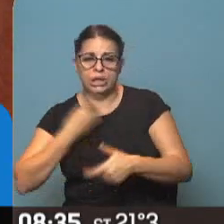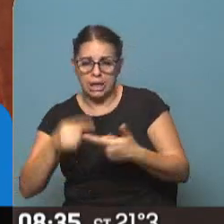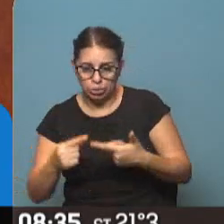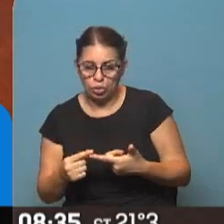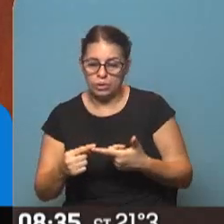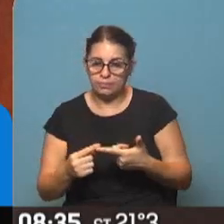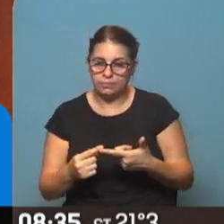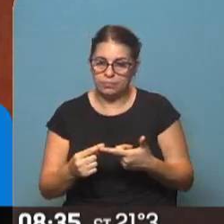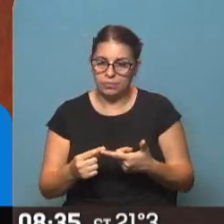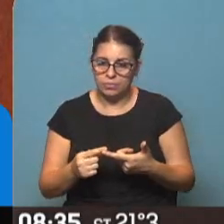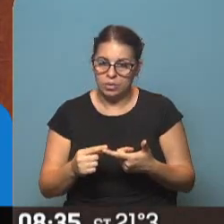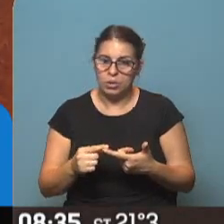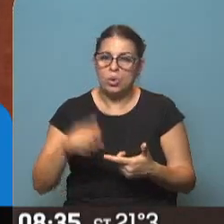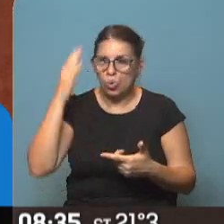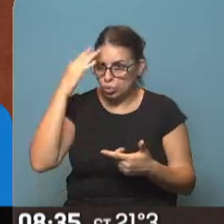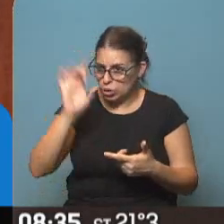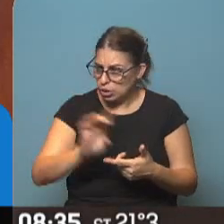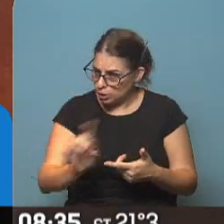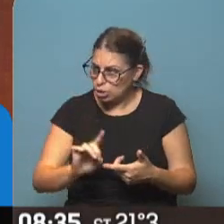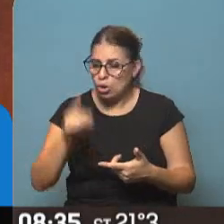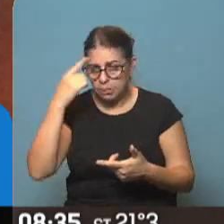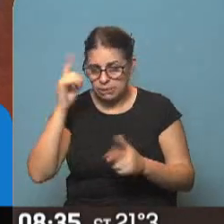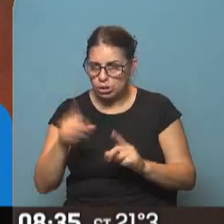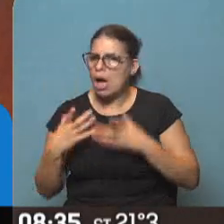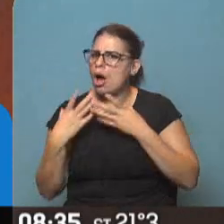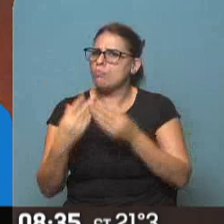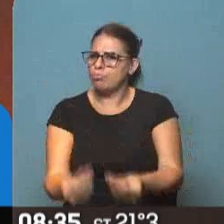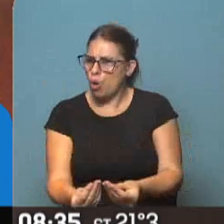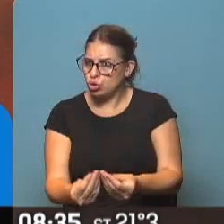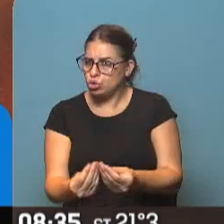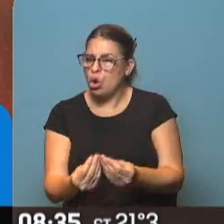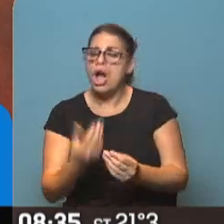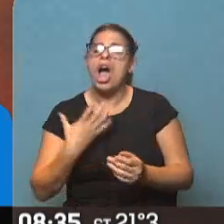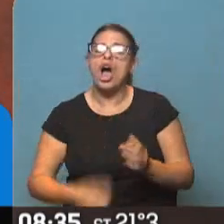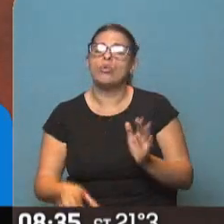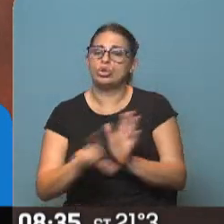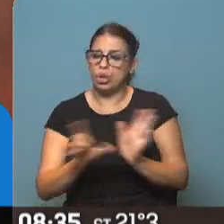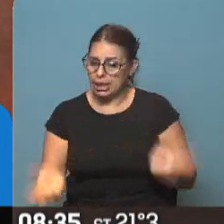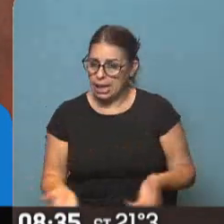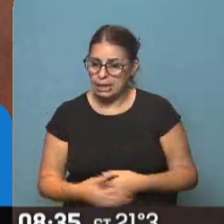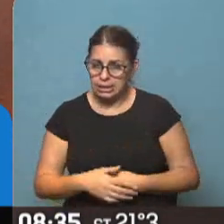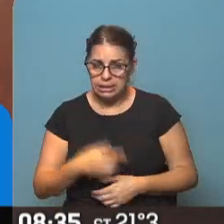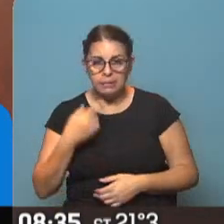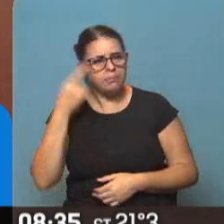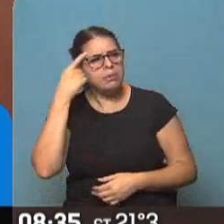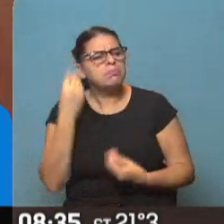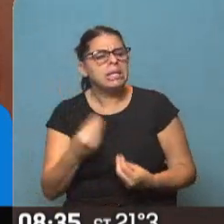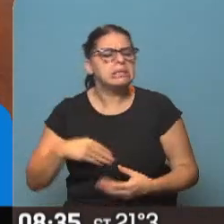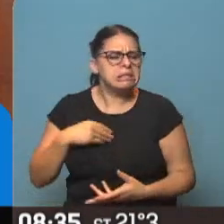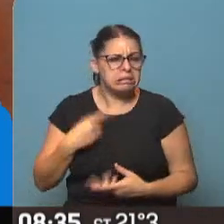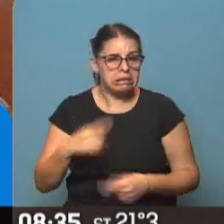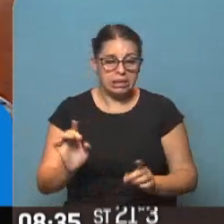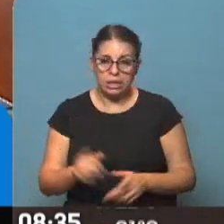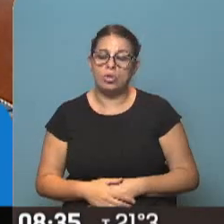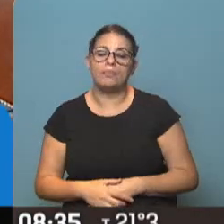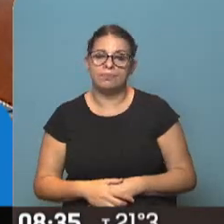no solamente el ámbito de la cultura sino del pensamiento que están a favor de la despenalización te llamó la atención que sea que la balanza se